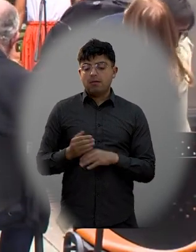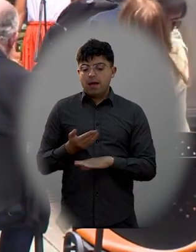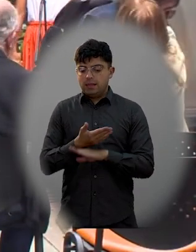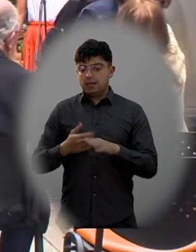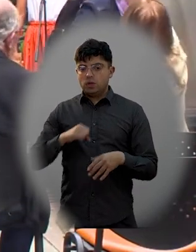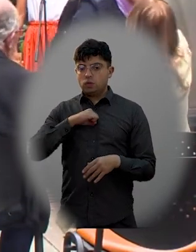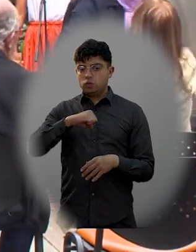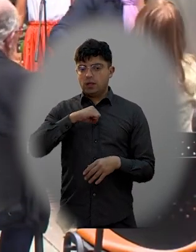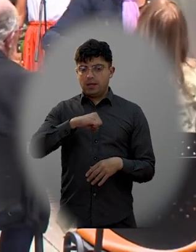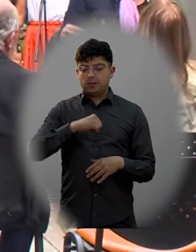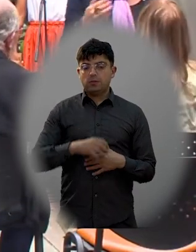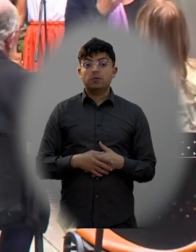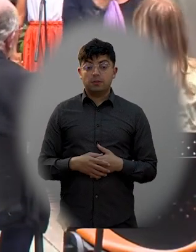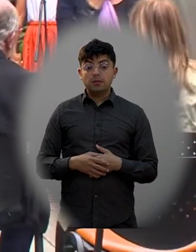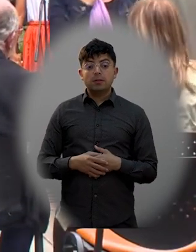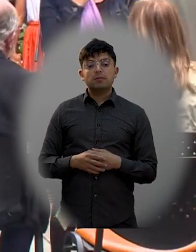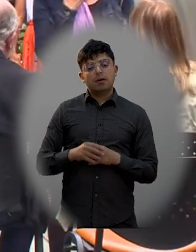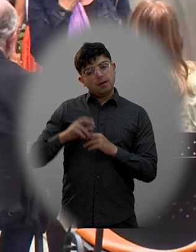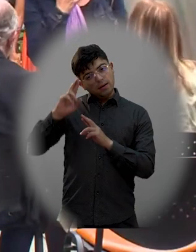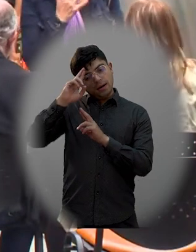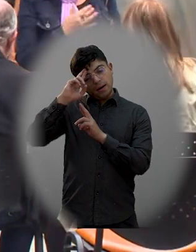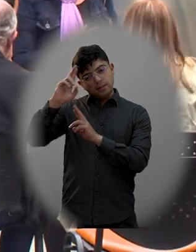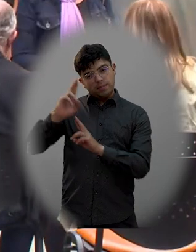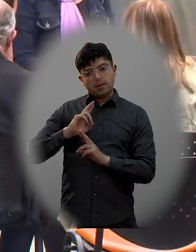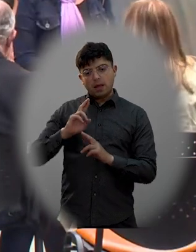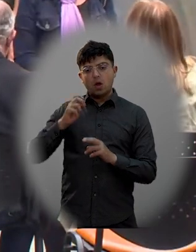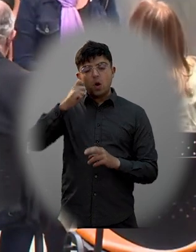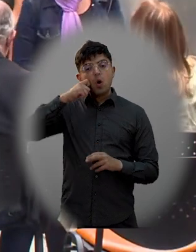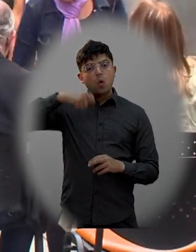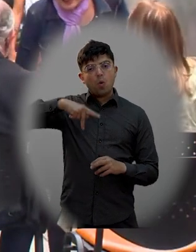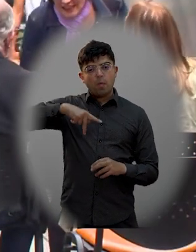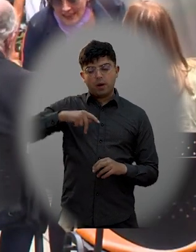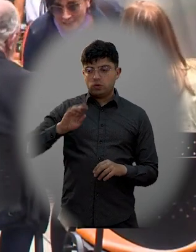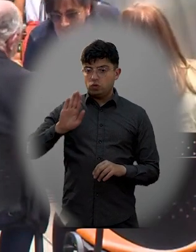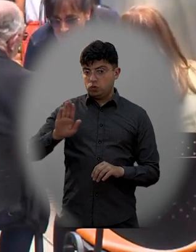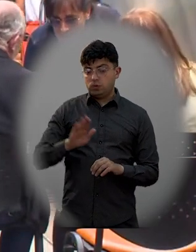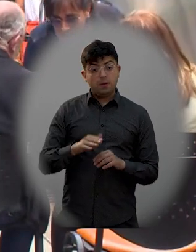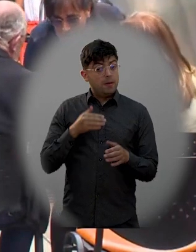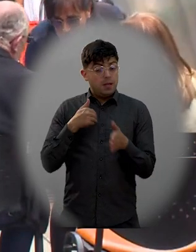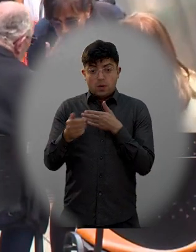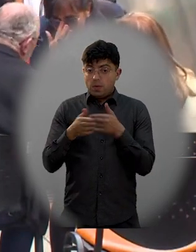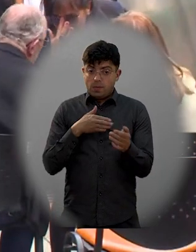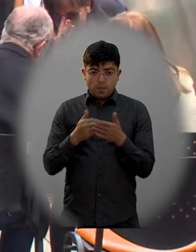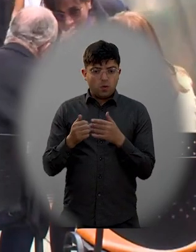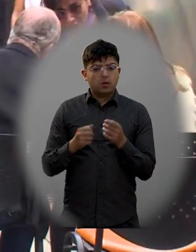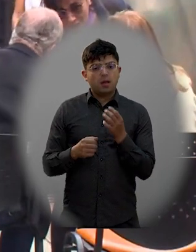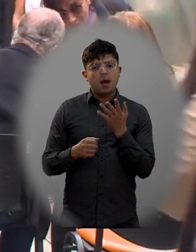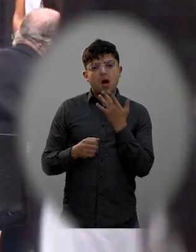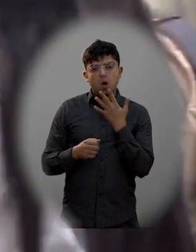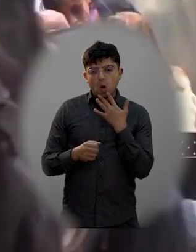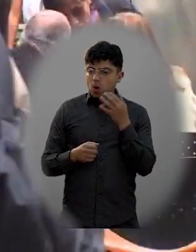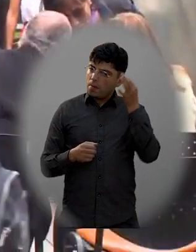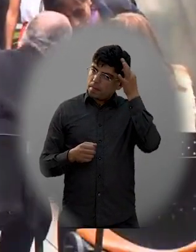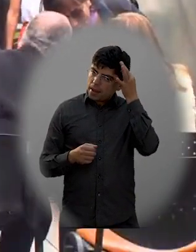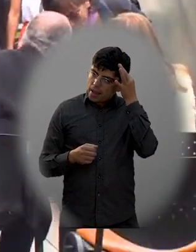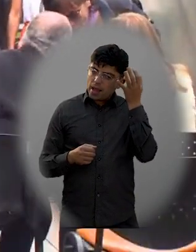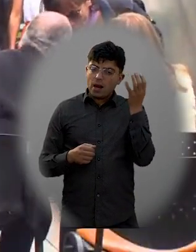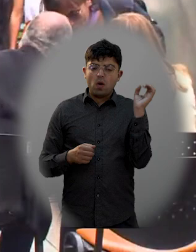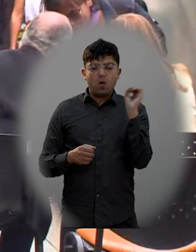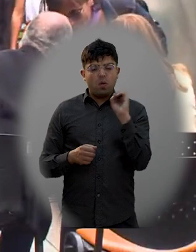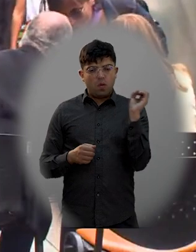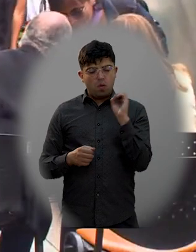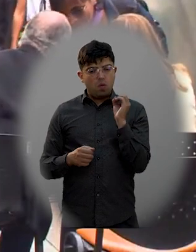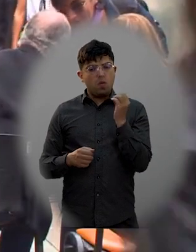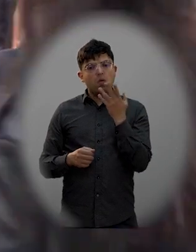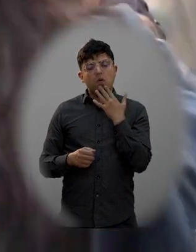sus derechos, que es ser respetados por el ser humano que son, sin importar de qué color está el pelo o